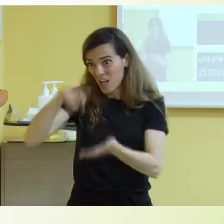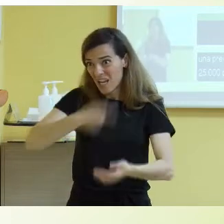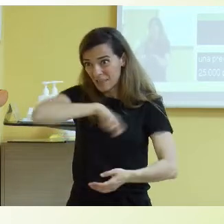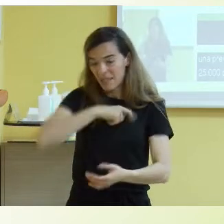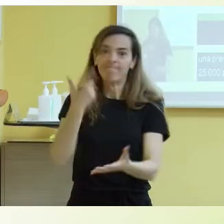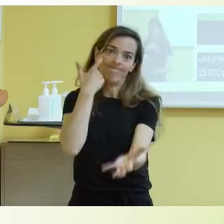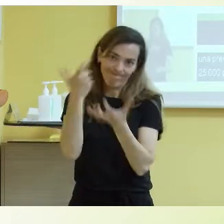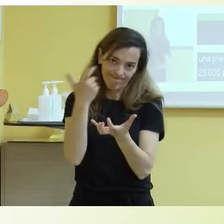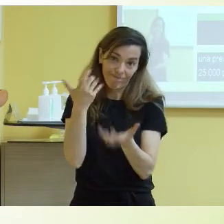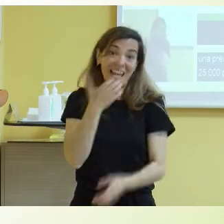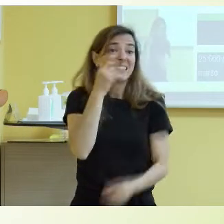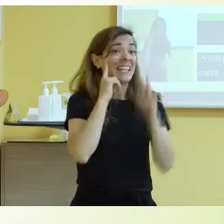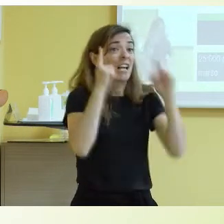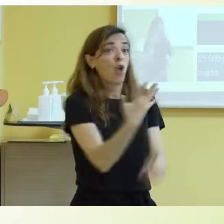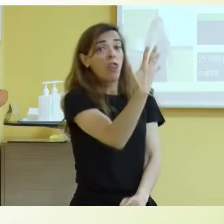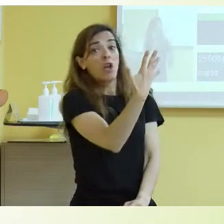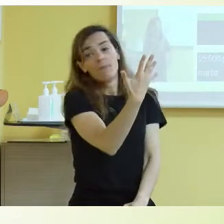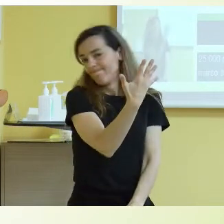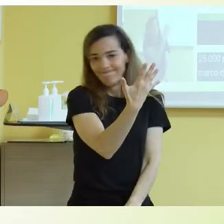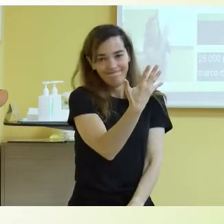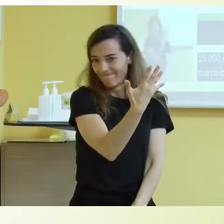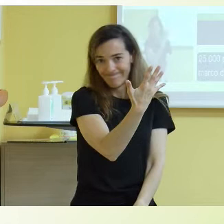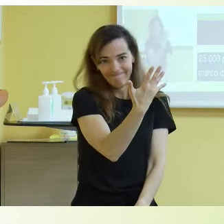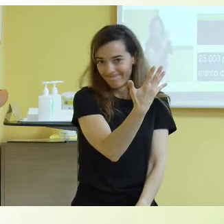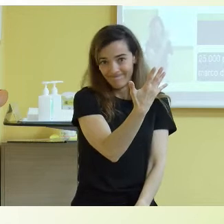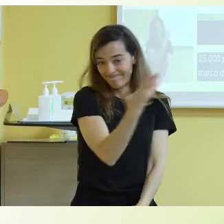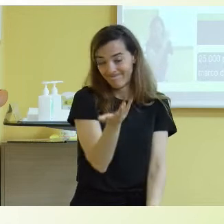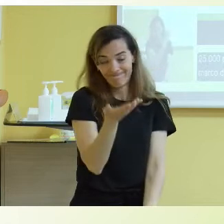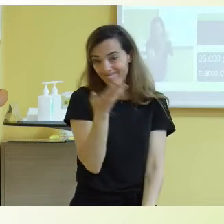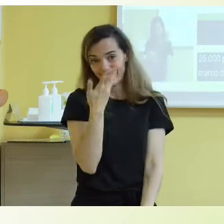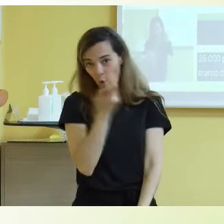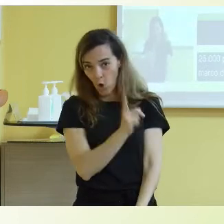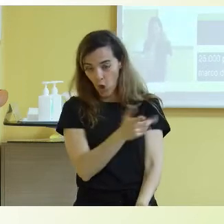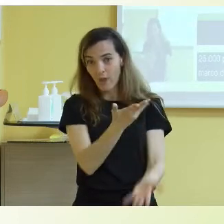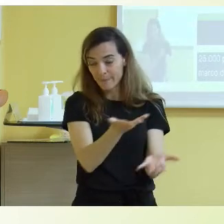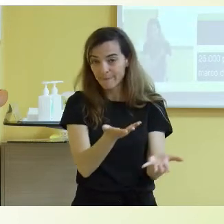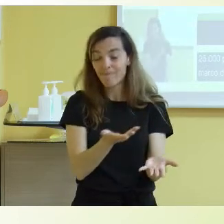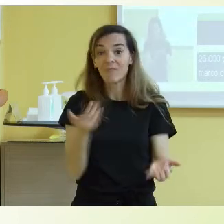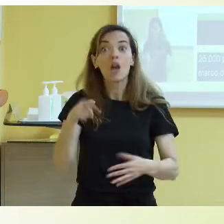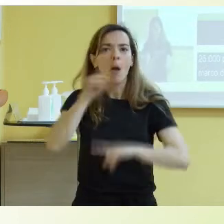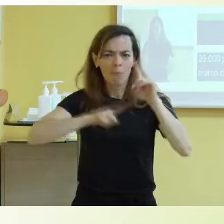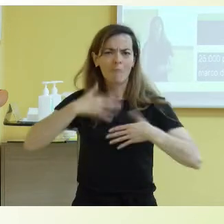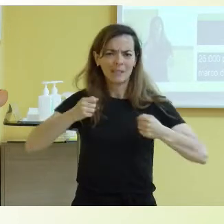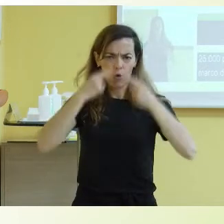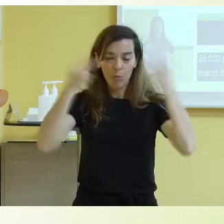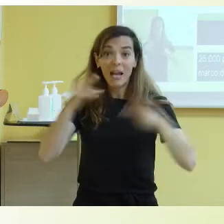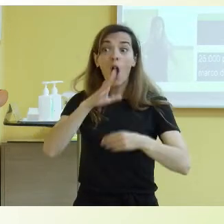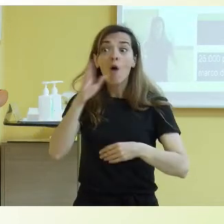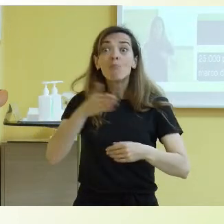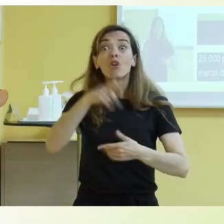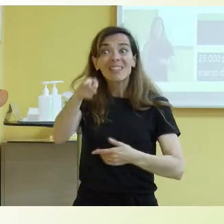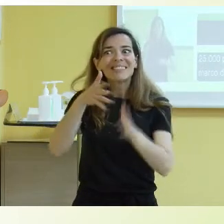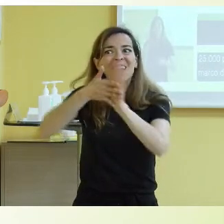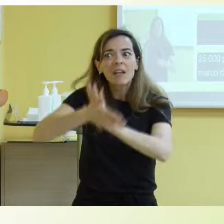notan. Si hay 5 casos, evidentemente, pues no conocemos ningún caso de esos. Por lo tanto, es un problema de salud pública porque tienen problemas que